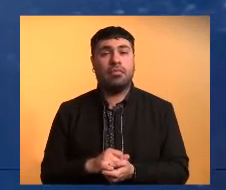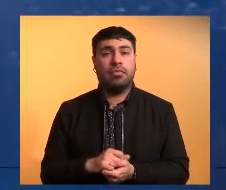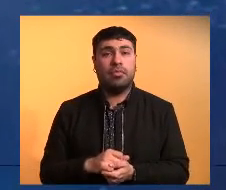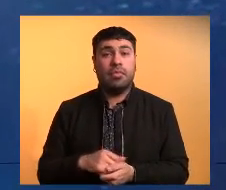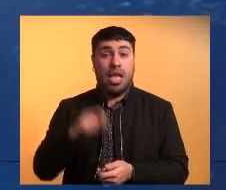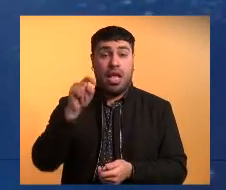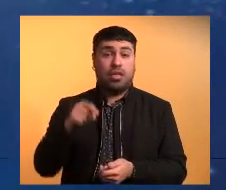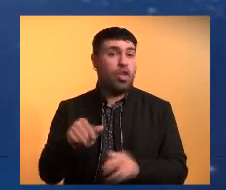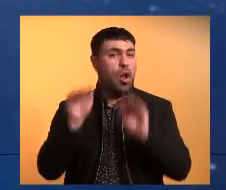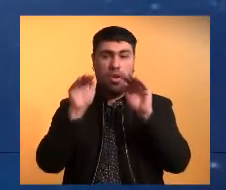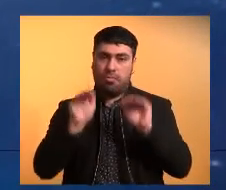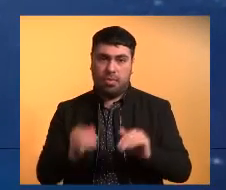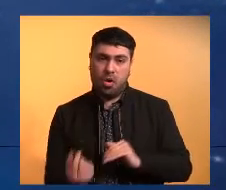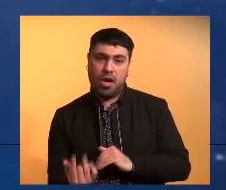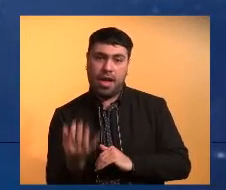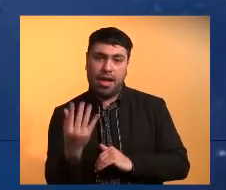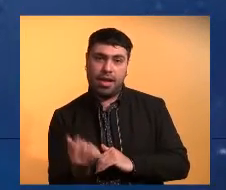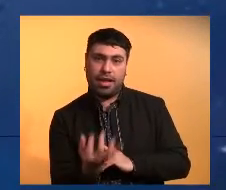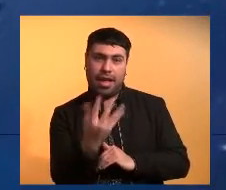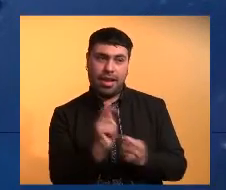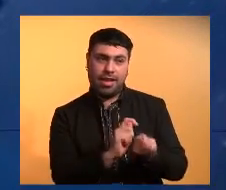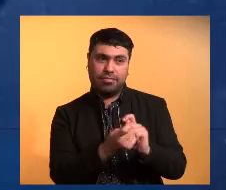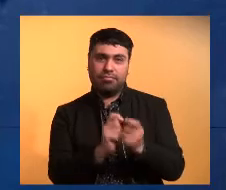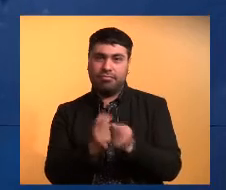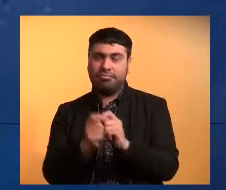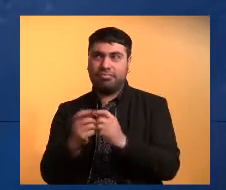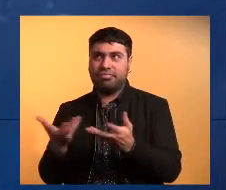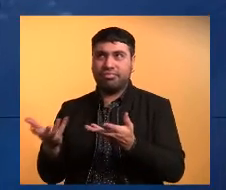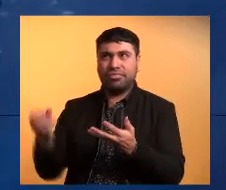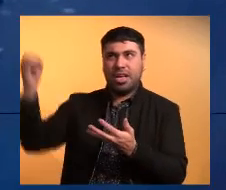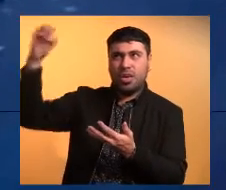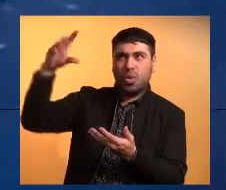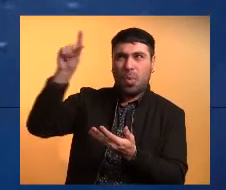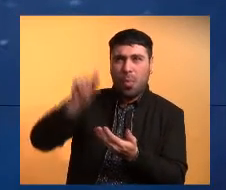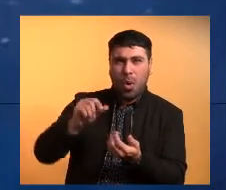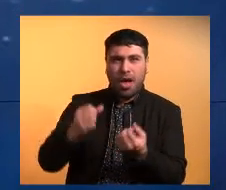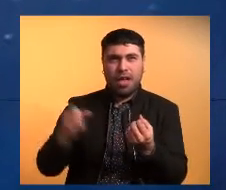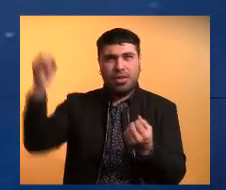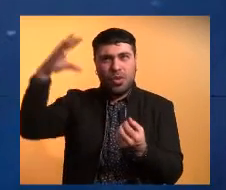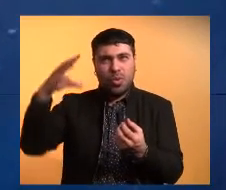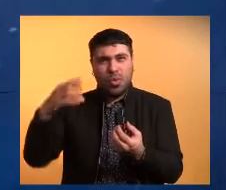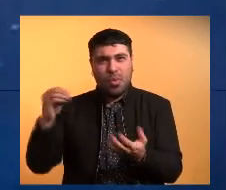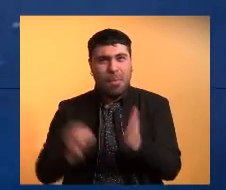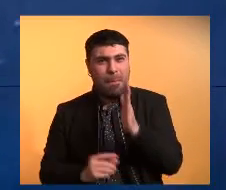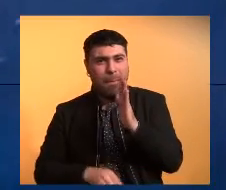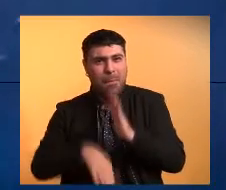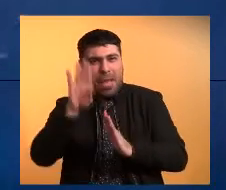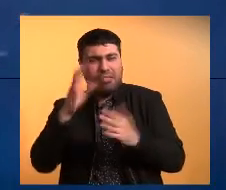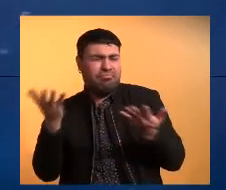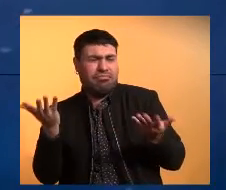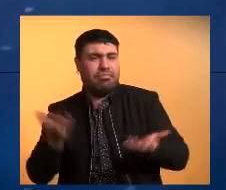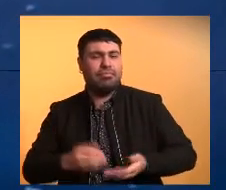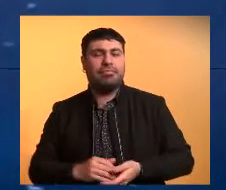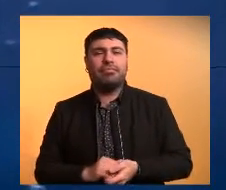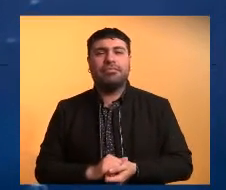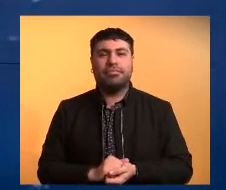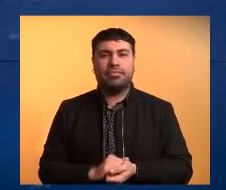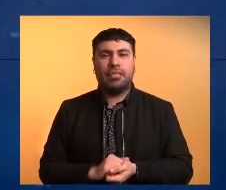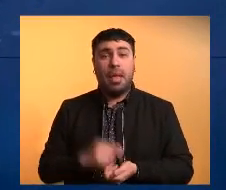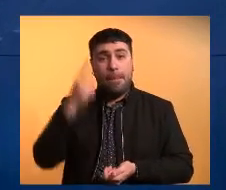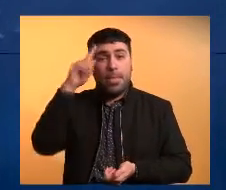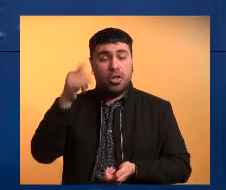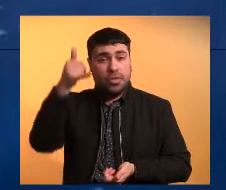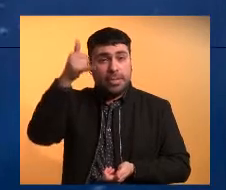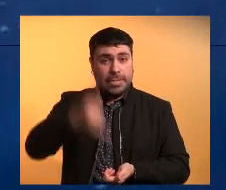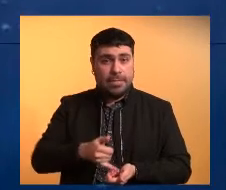las algas. ¿Para qué hacen? Acá hay varias estrategias, como yo les mencioné. Es bien difícil siempre dar una